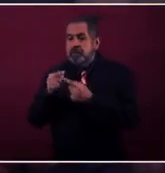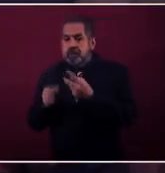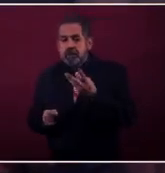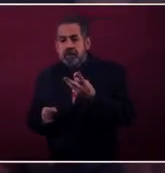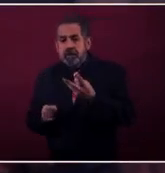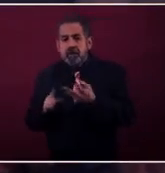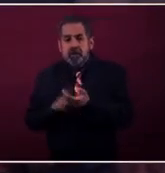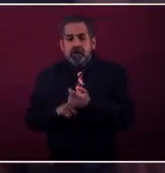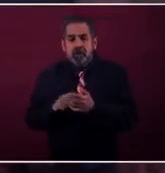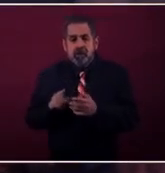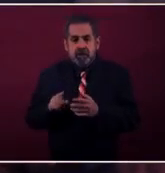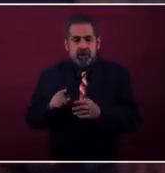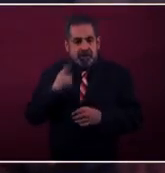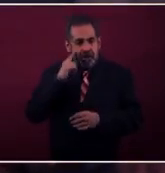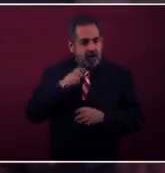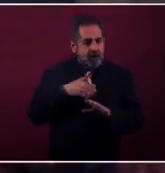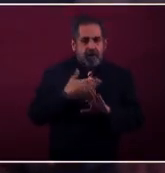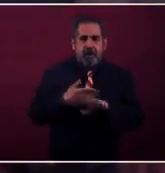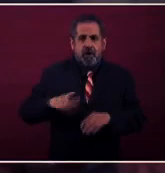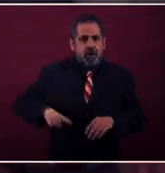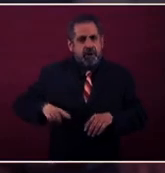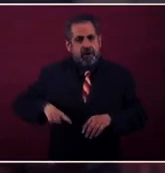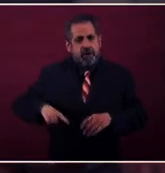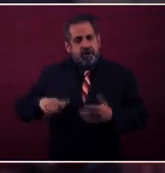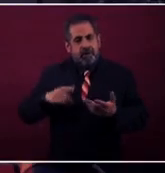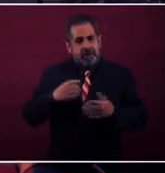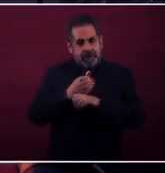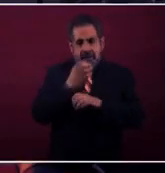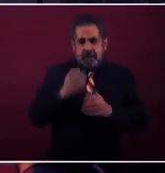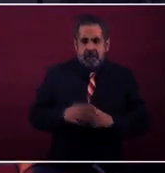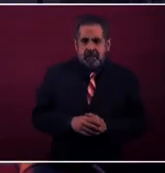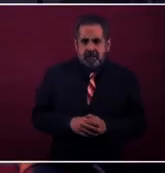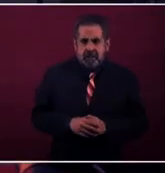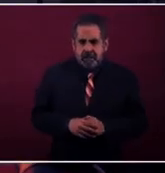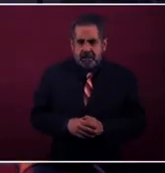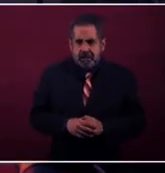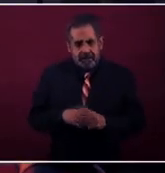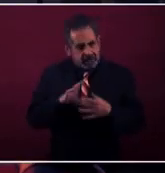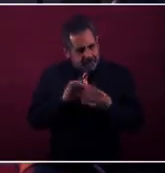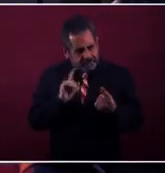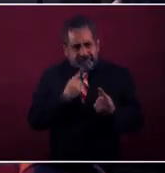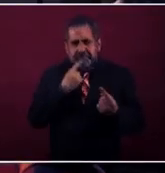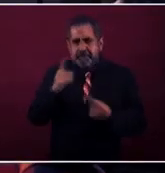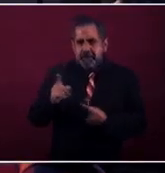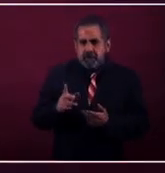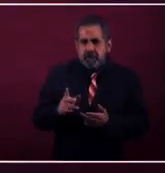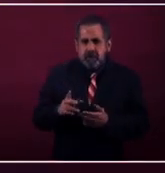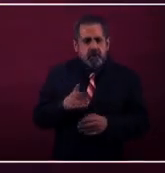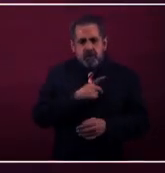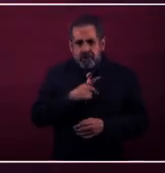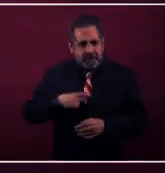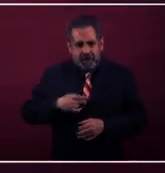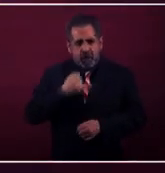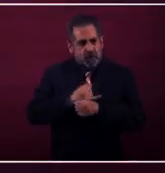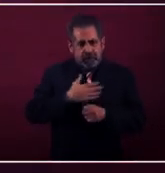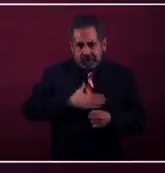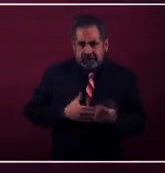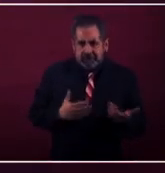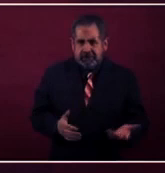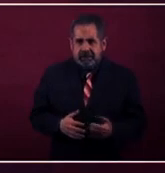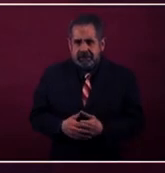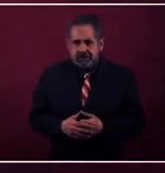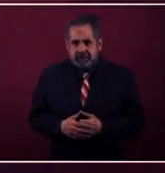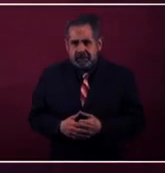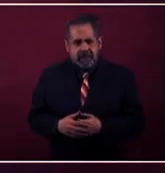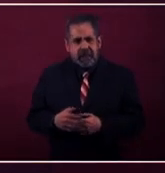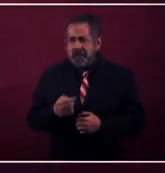presentado contra el gobierno del estado de Chiapas. Que se presenten, si no debe de haber impunidad. La justicia